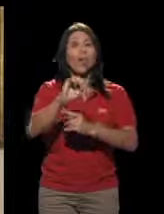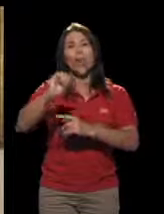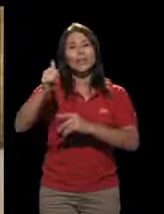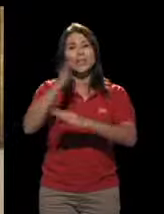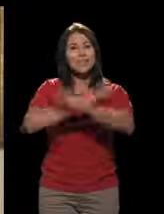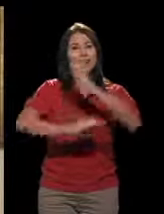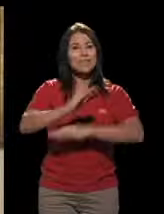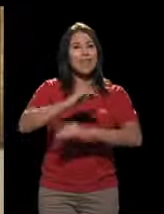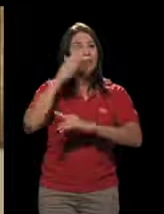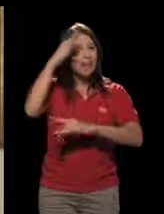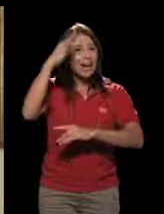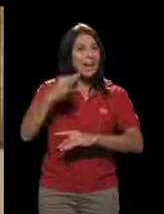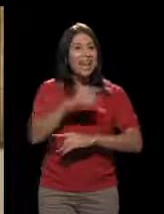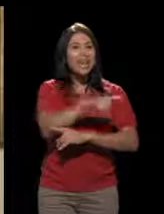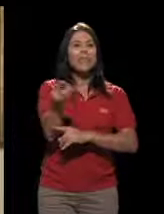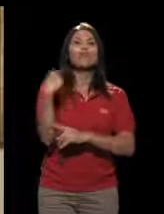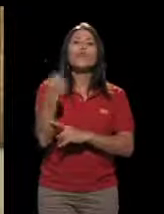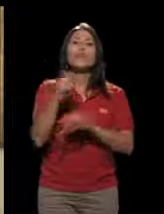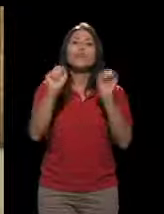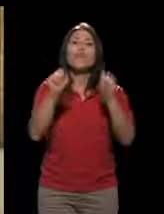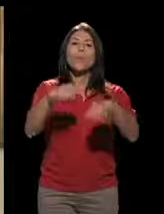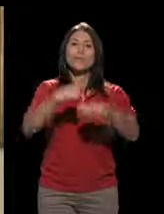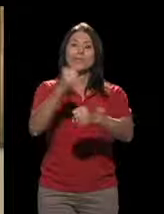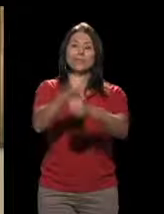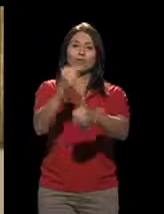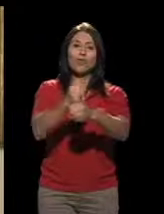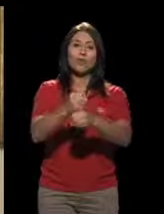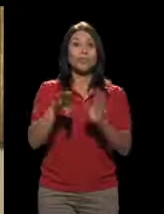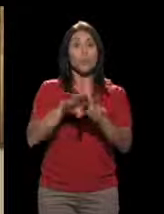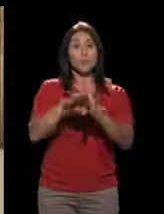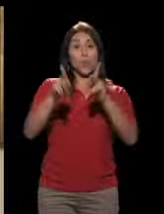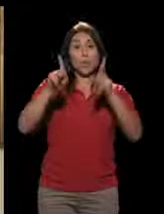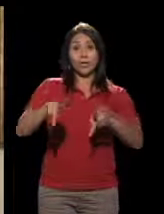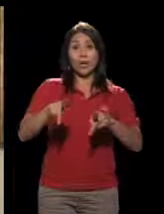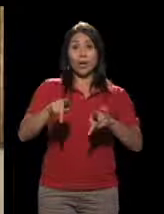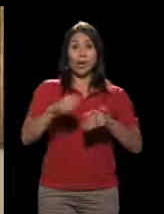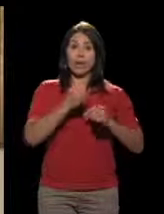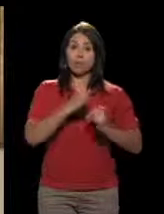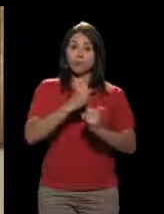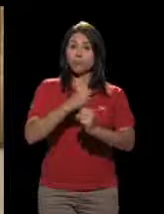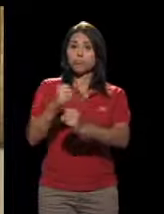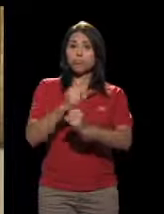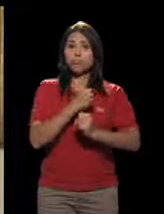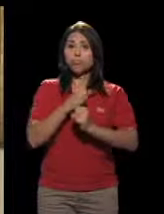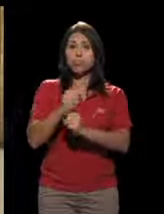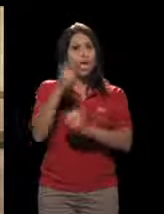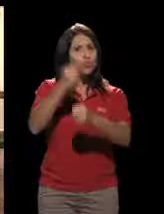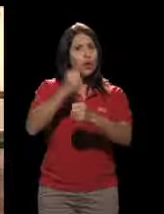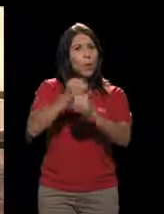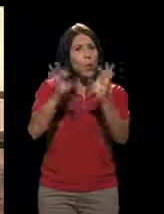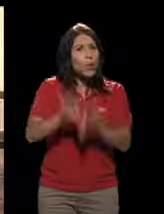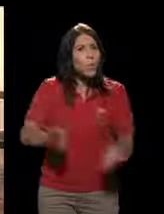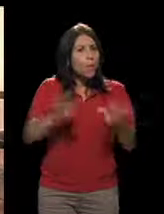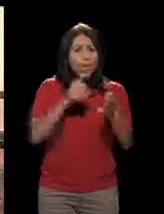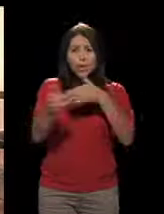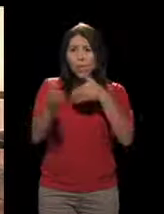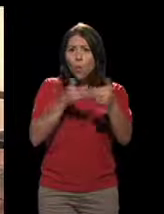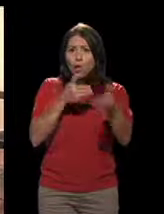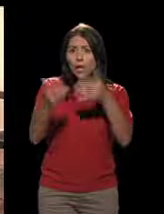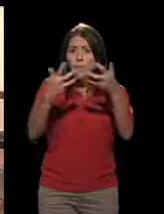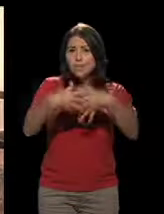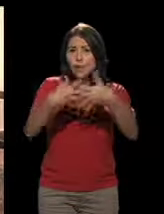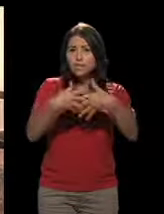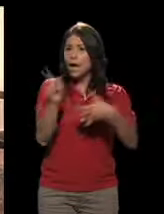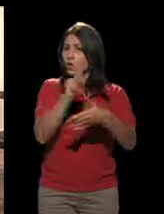pero que piensan que ahí los pueden encasillar. Es decir, pueden ser el misceláneo, que es una función muy importante en cualquier empresa. Obviamente no hay